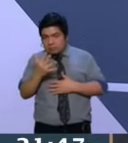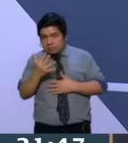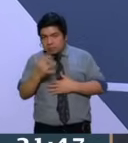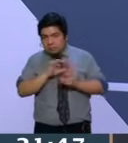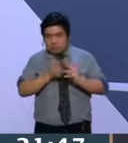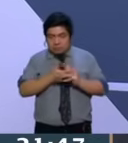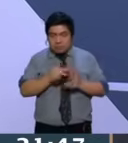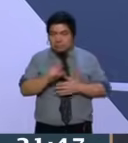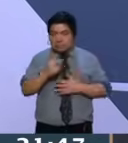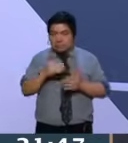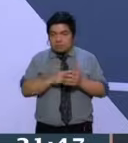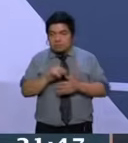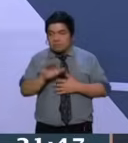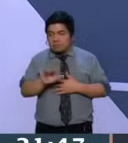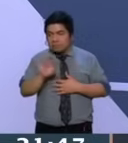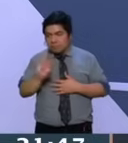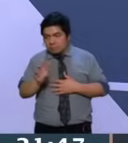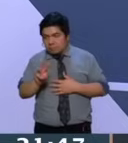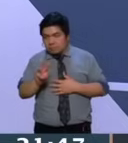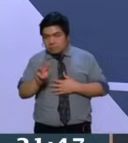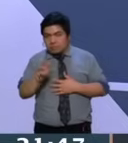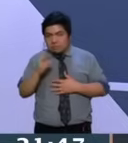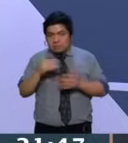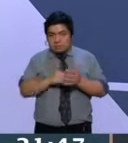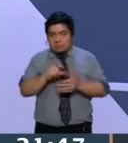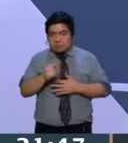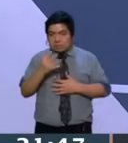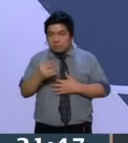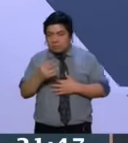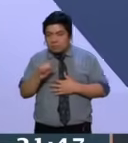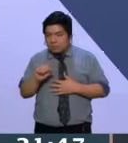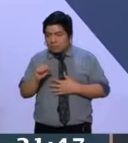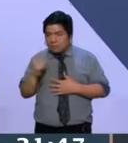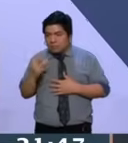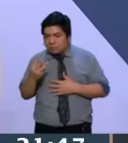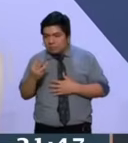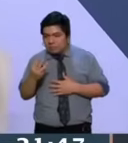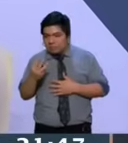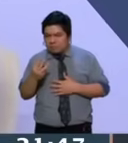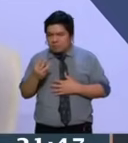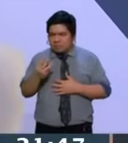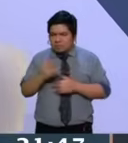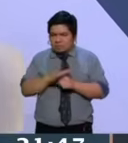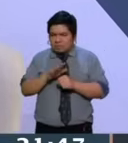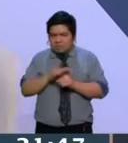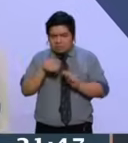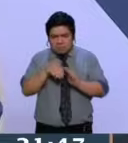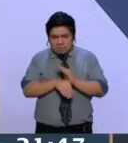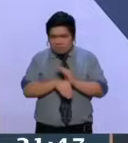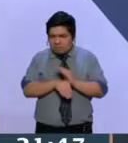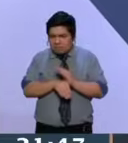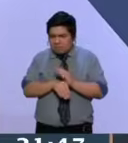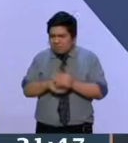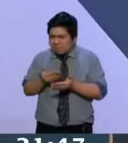homicidios, en 2023 53 y en 2024 63. ¿De qué mejoras mal tus